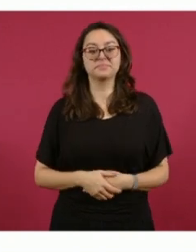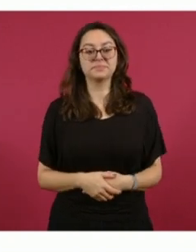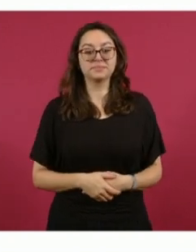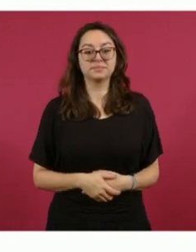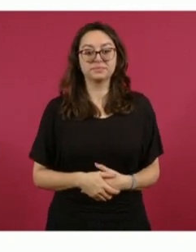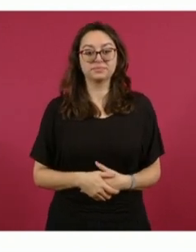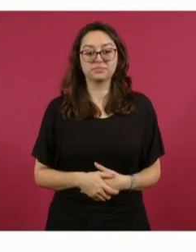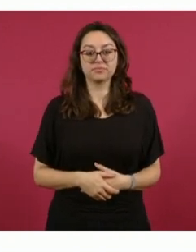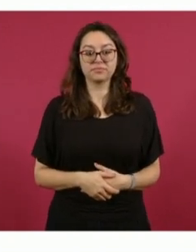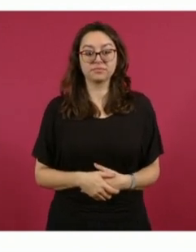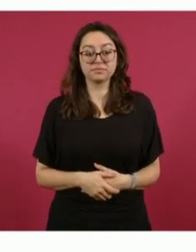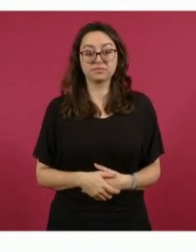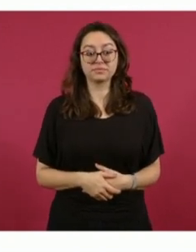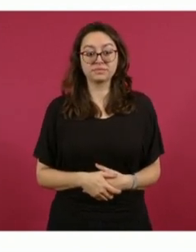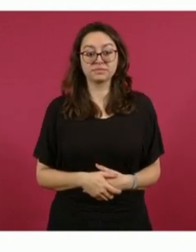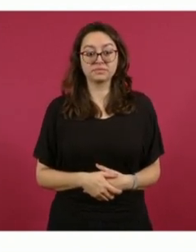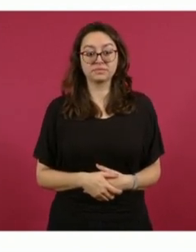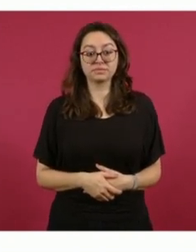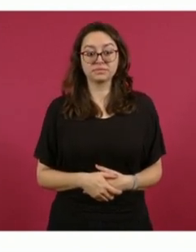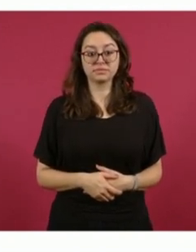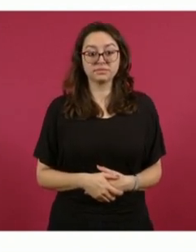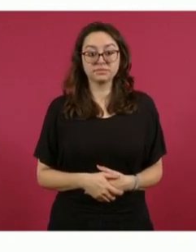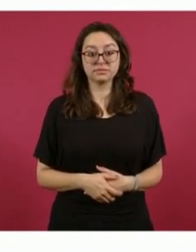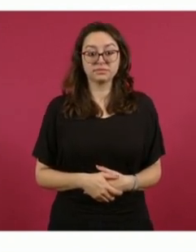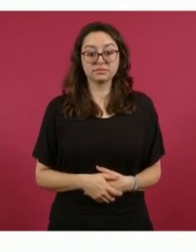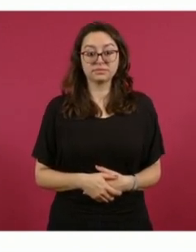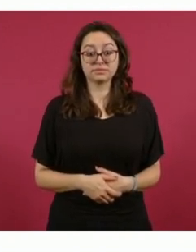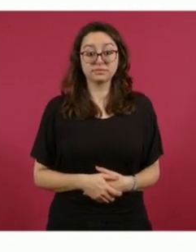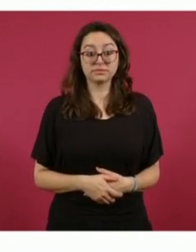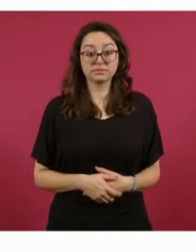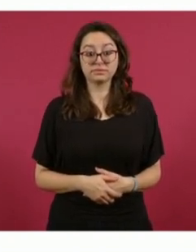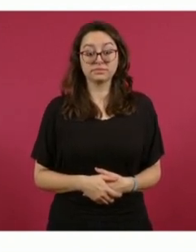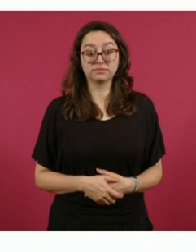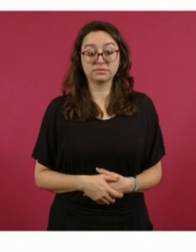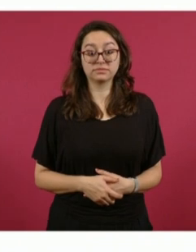Me da hasta, la verdad, me da gusto porque